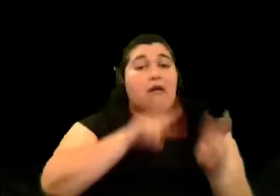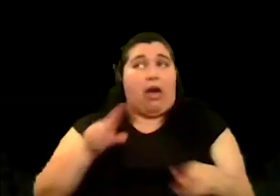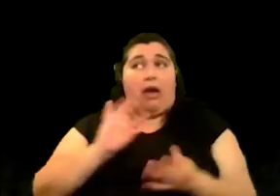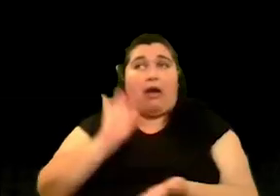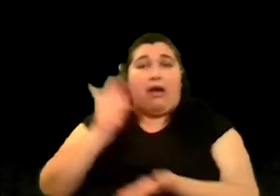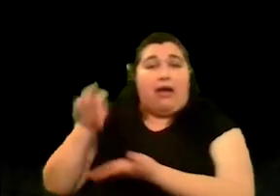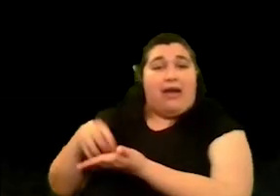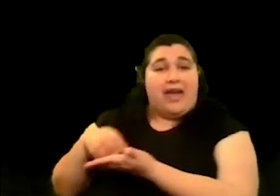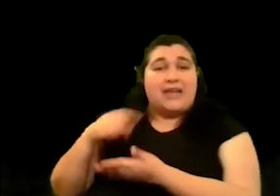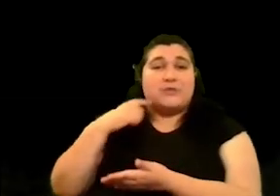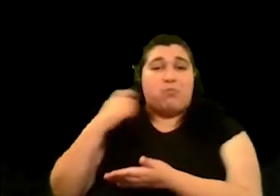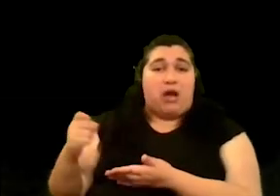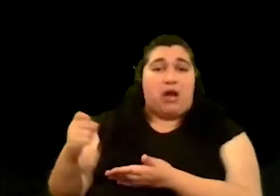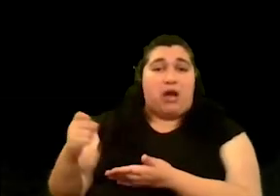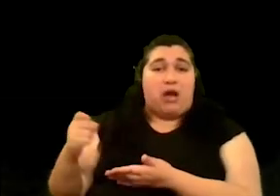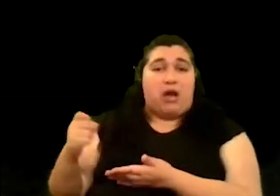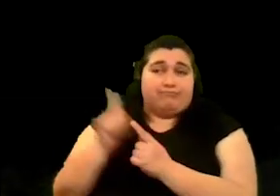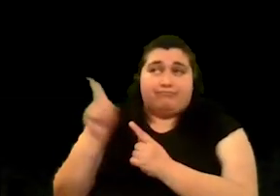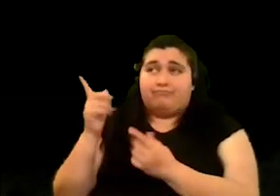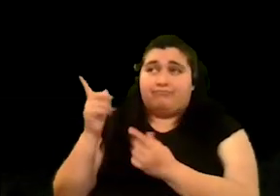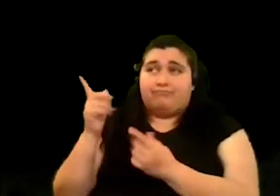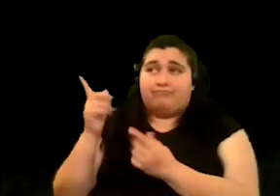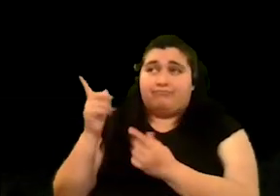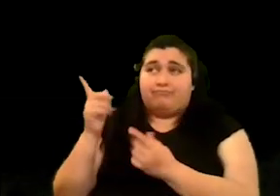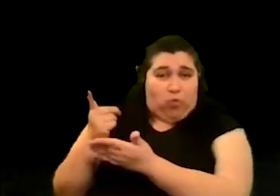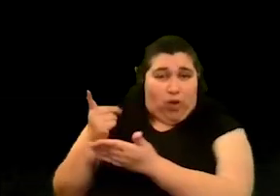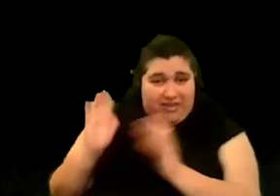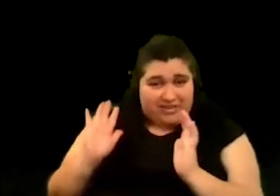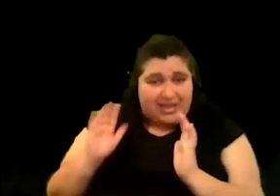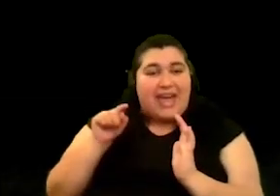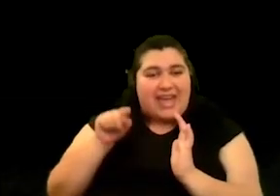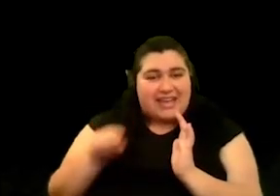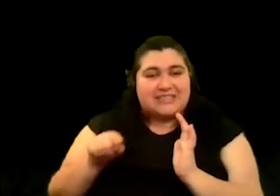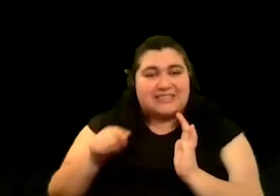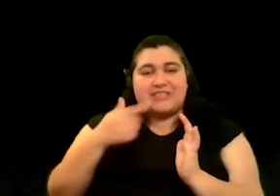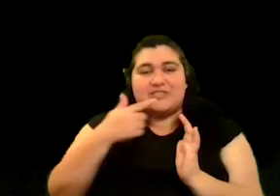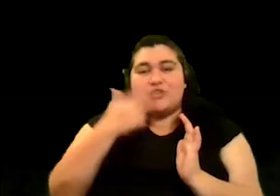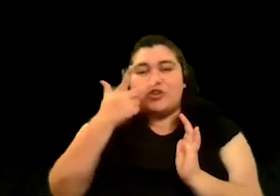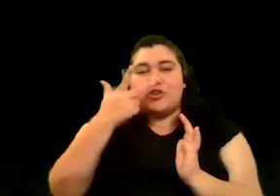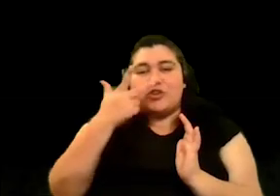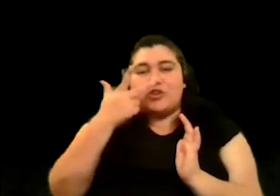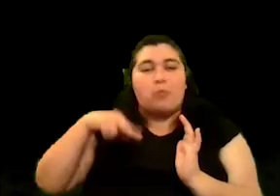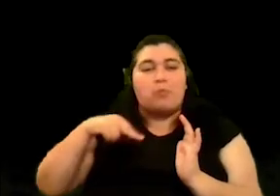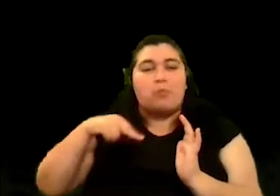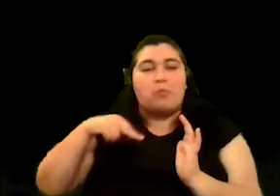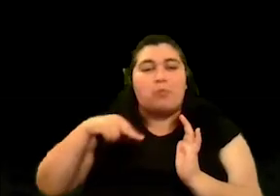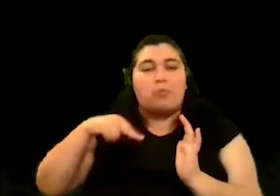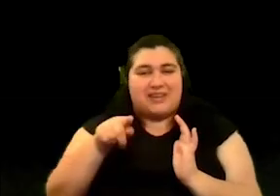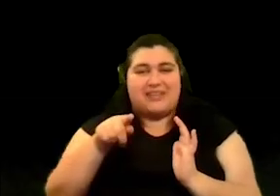ETB en España, ¿sí? Aunque no tengo sustancia. Eso es el tricky shopping. Eso es, nada, re básico.